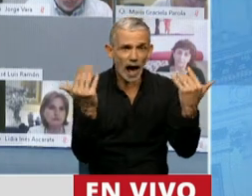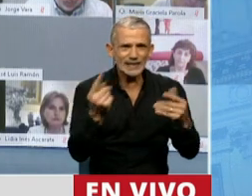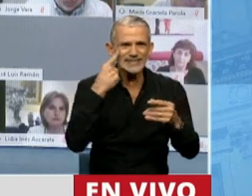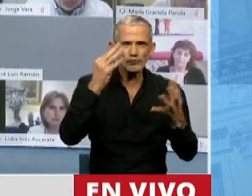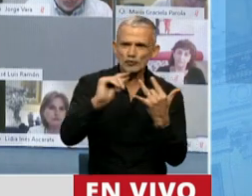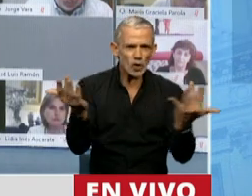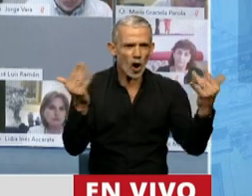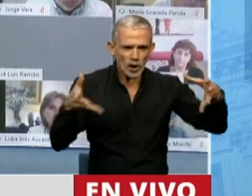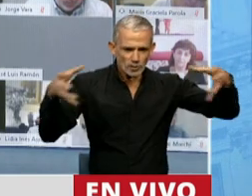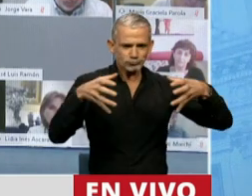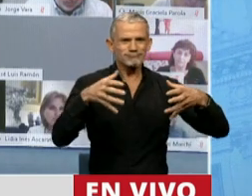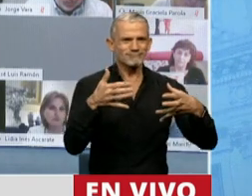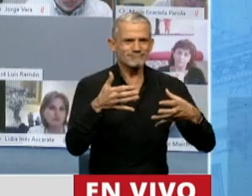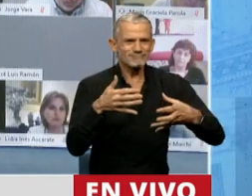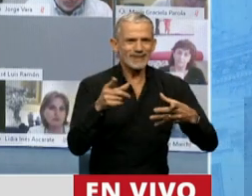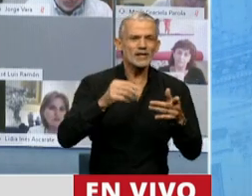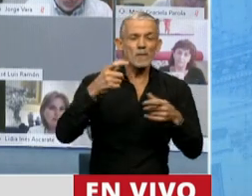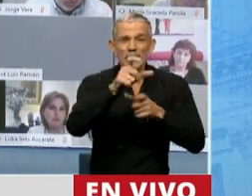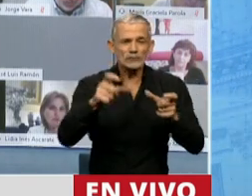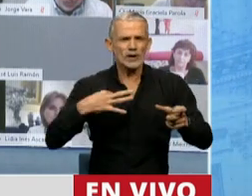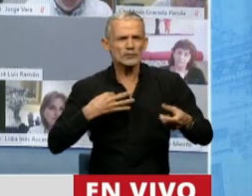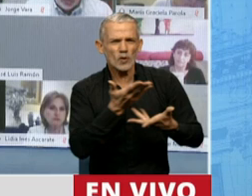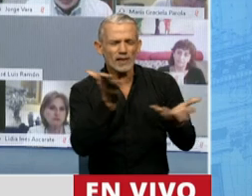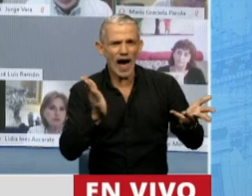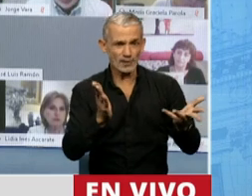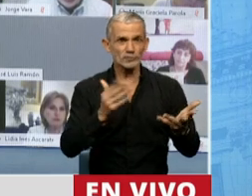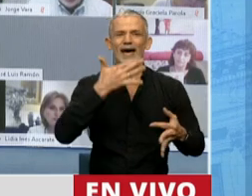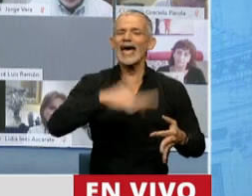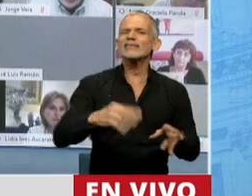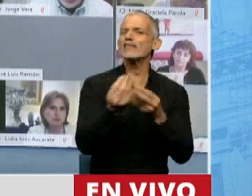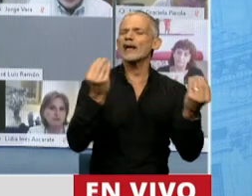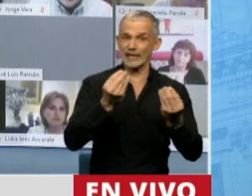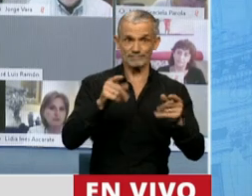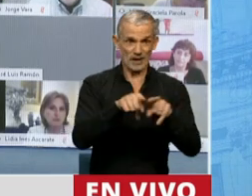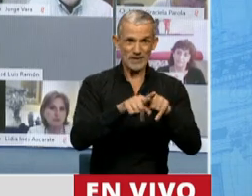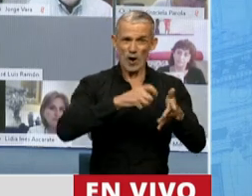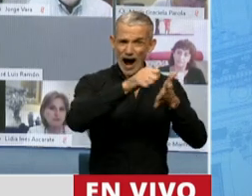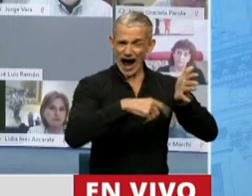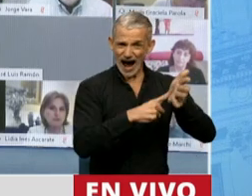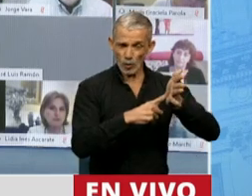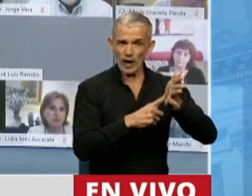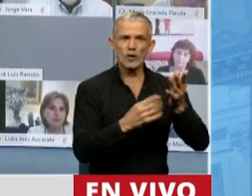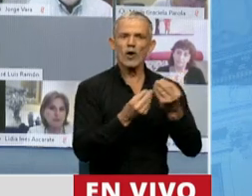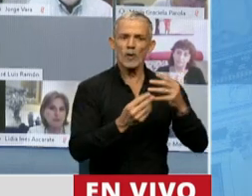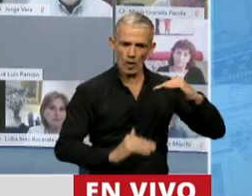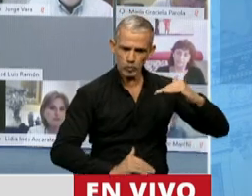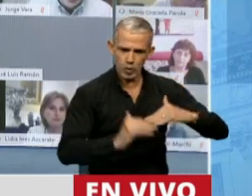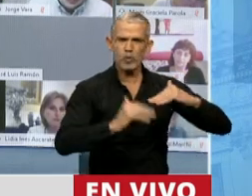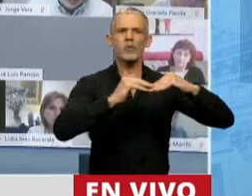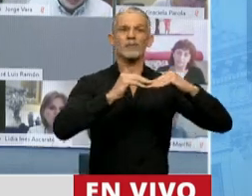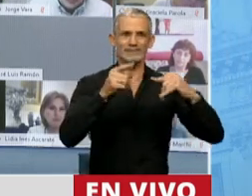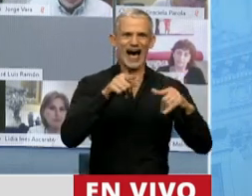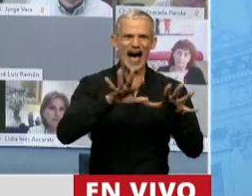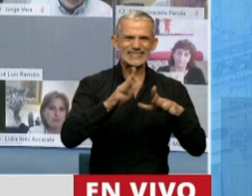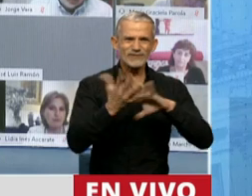instituciones a referentes ambientales a ciudadanos entender que así como este acuerdo se construyó de abajo hacia arriba